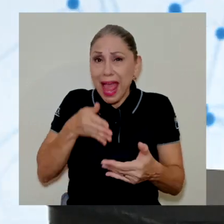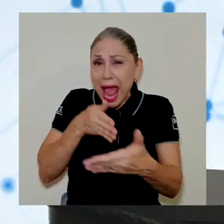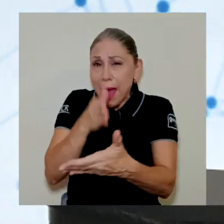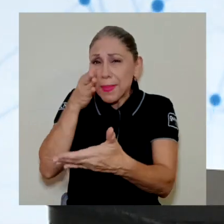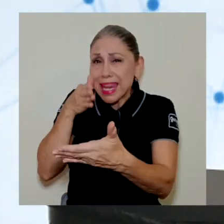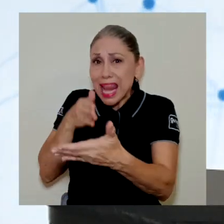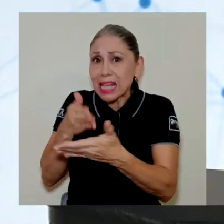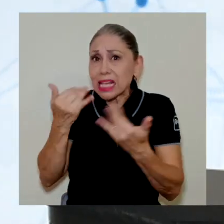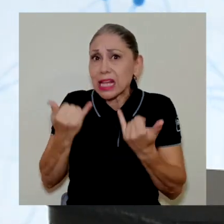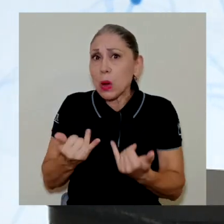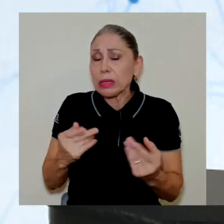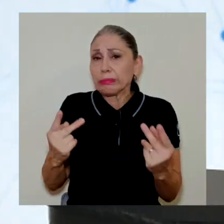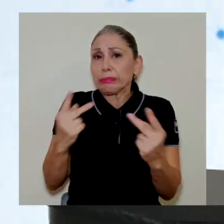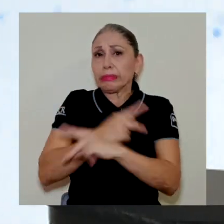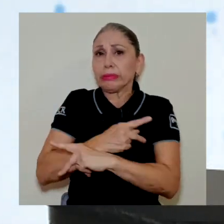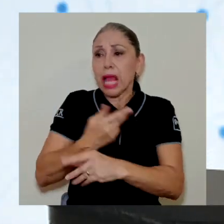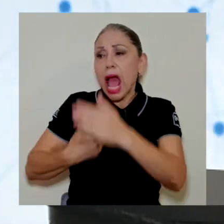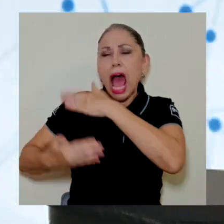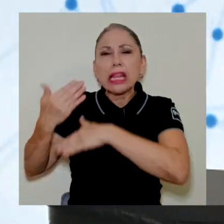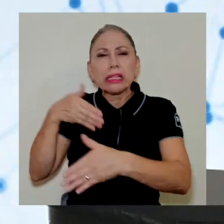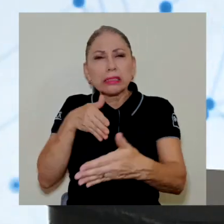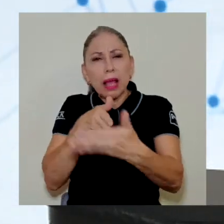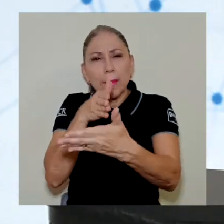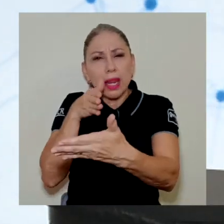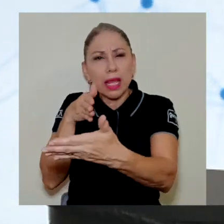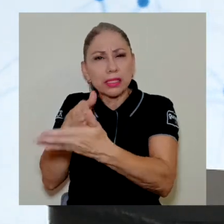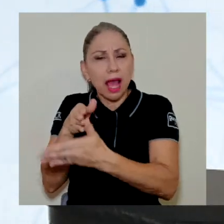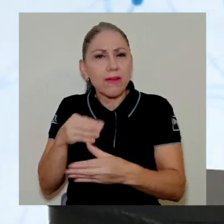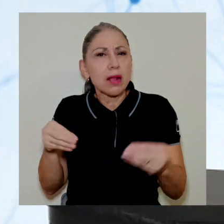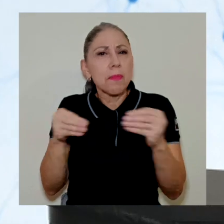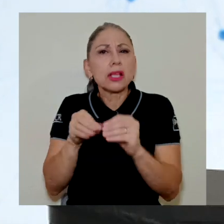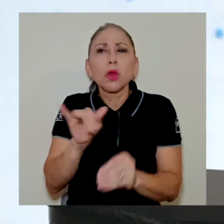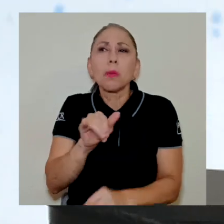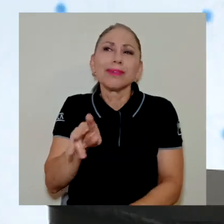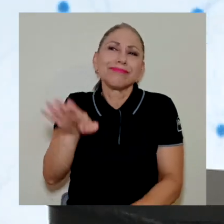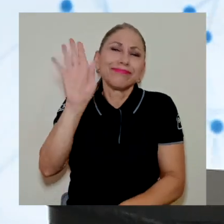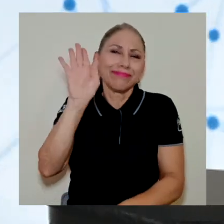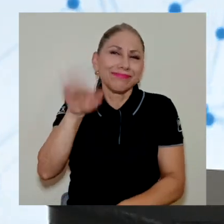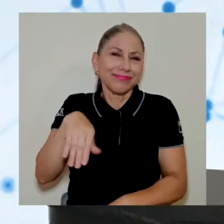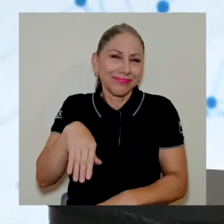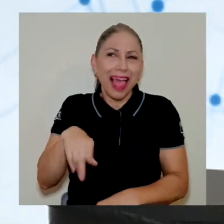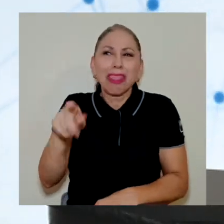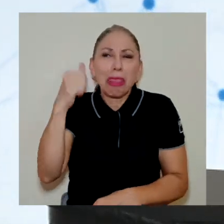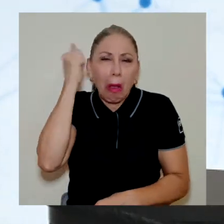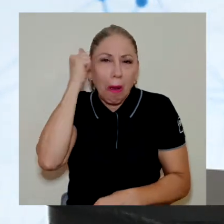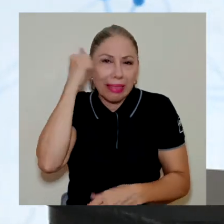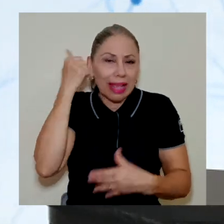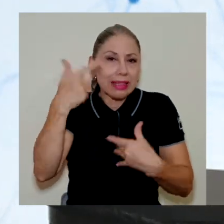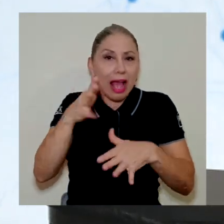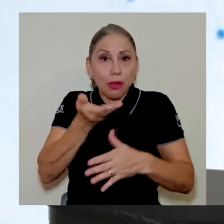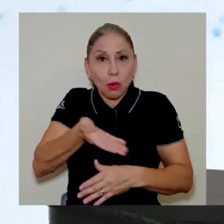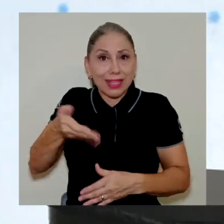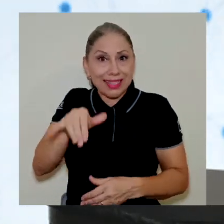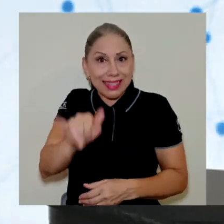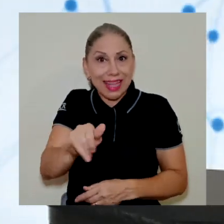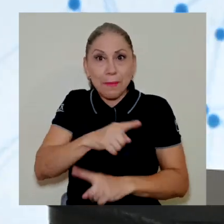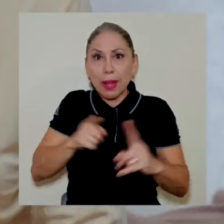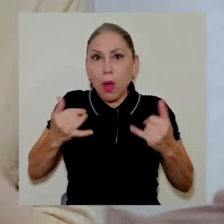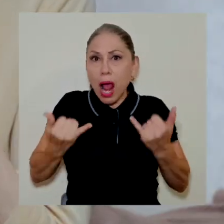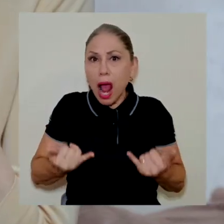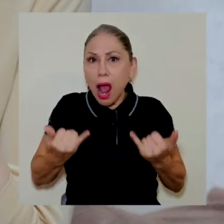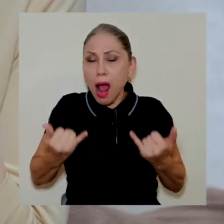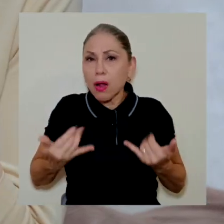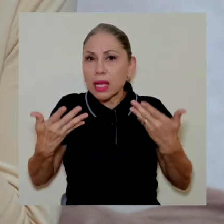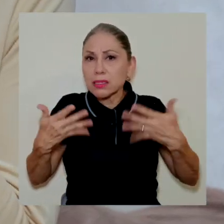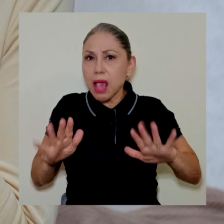amenazas han escalado, ¿verdad? Antes eran amenazas en el sentido más de ridiculizarlas, de tratarlas de tontas y cosas por el estilo, ¿verdad? Pero